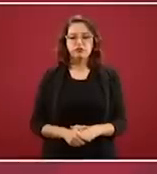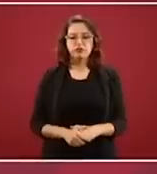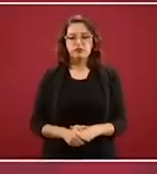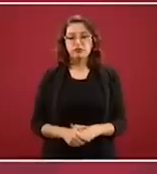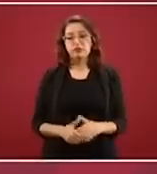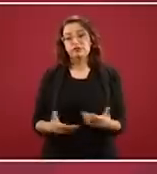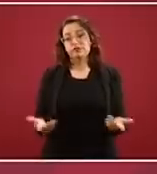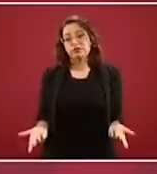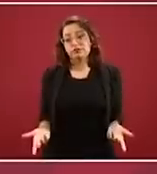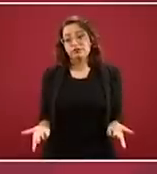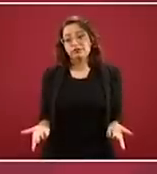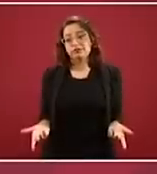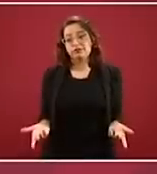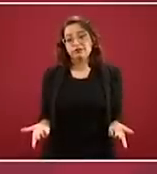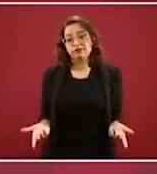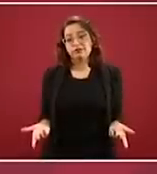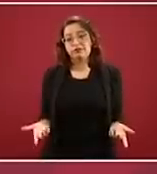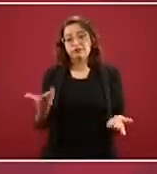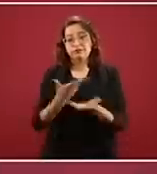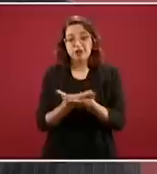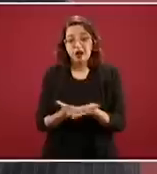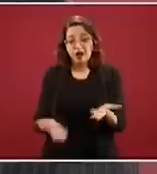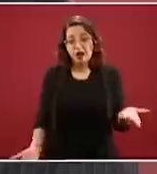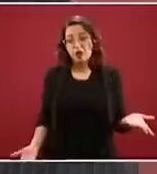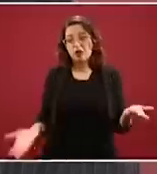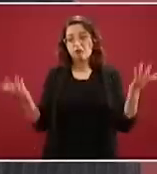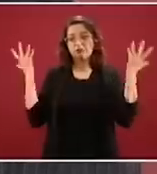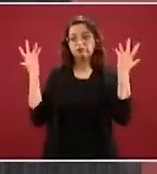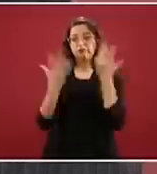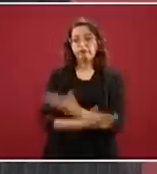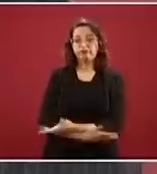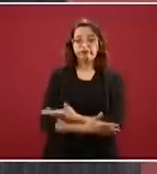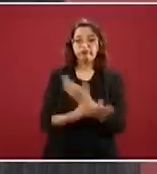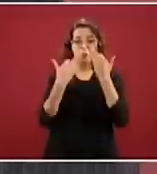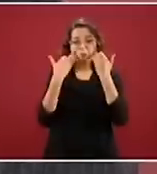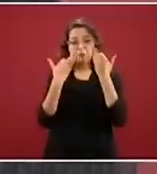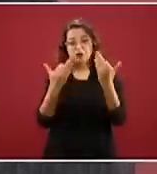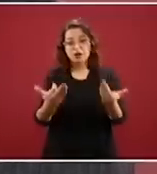Miren lo que está sucediendo ahora,